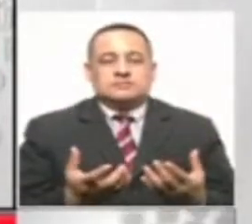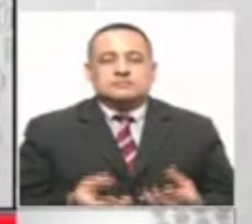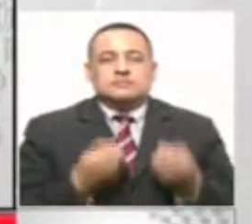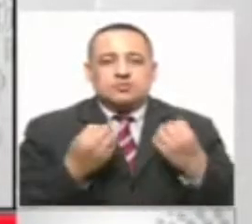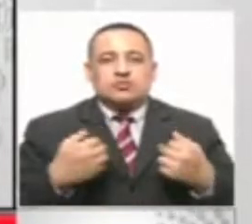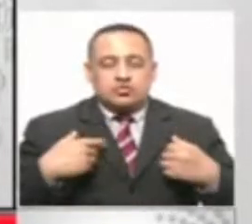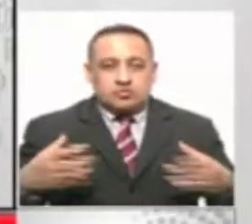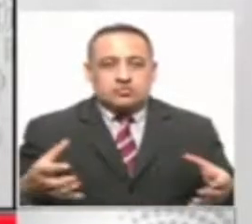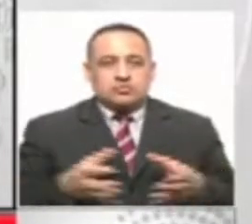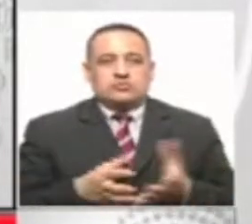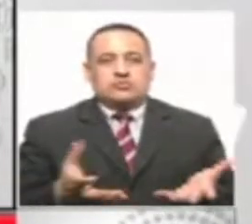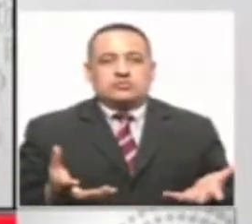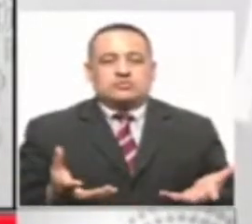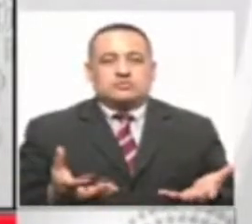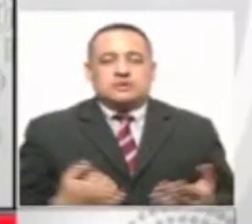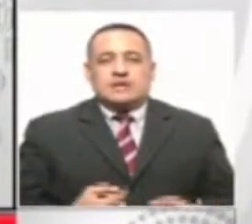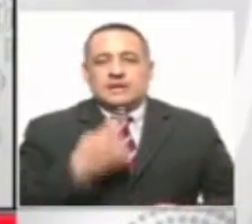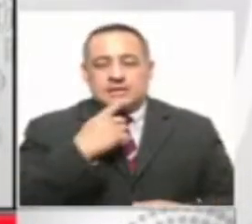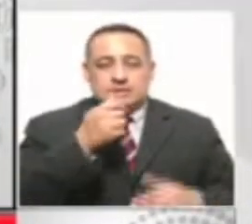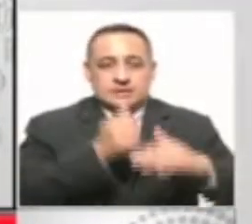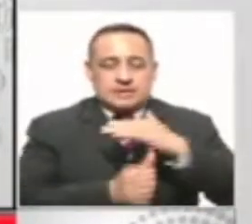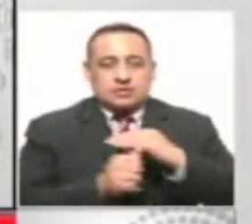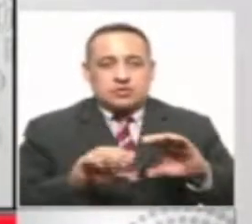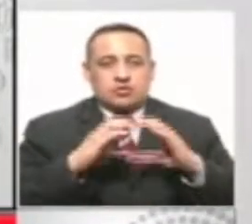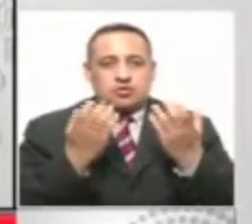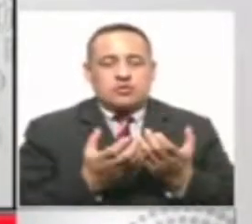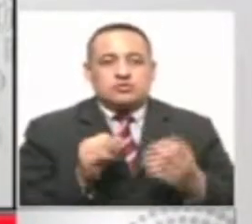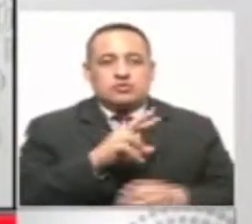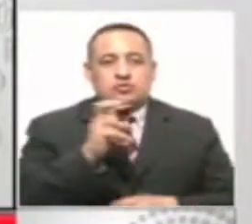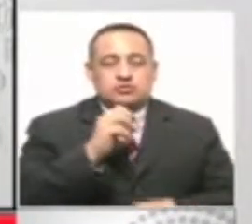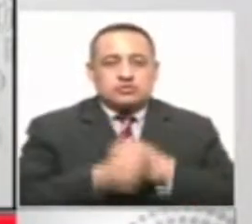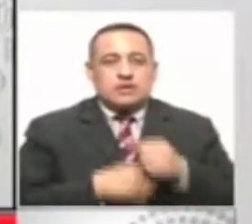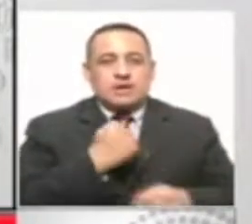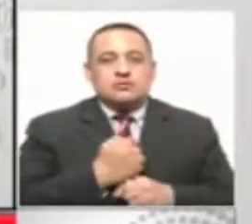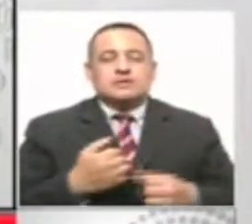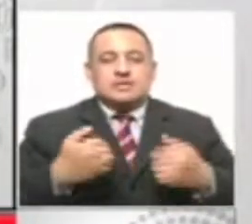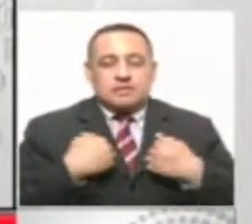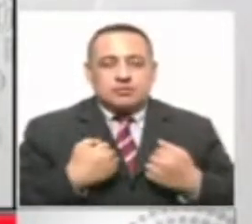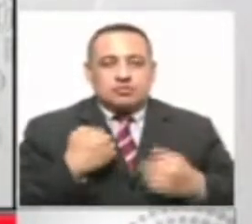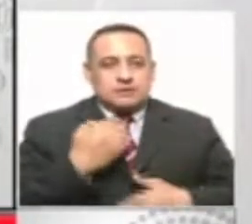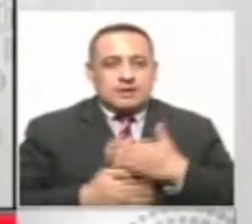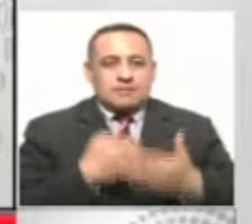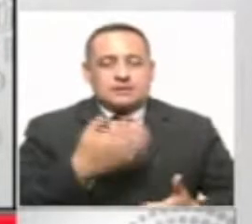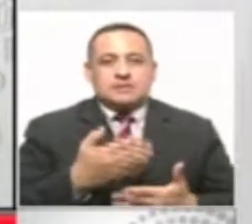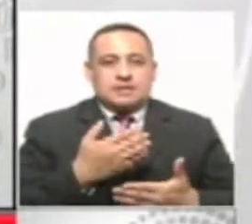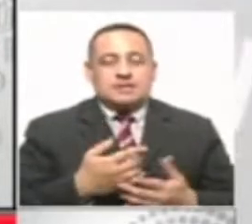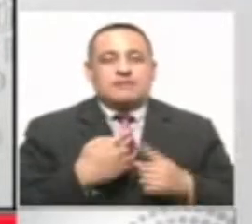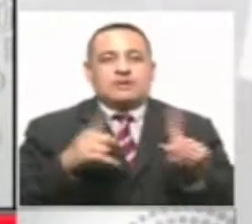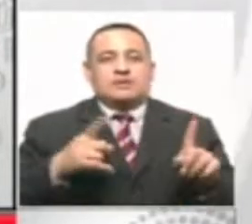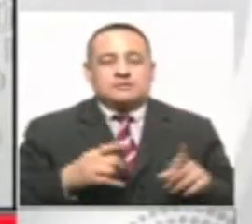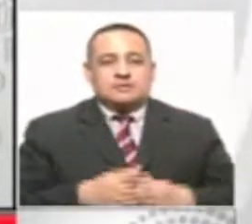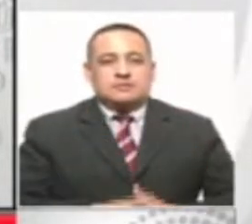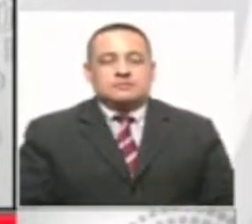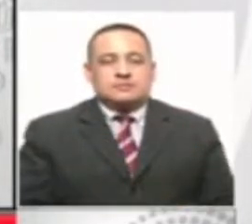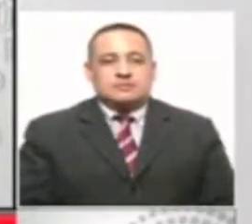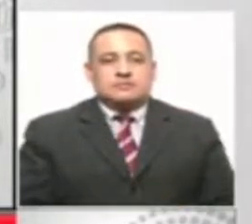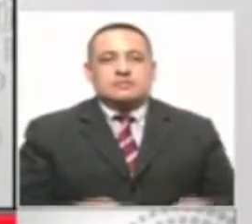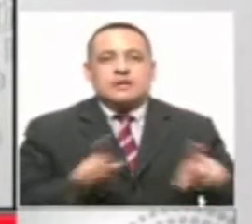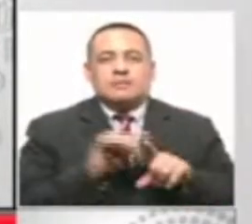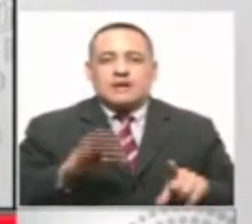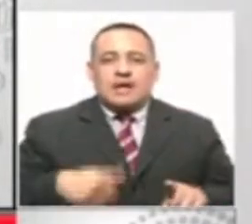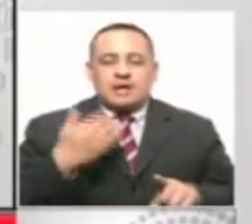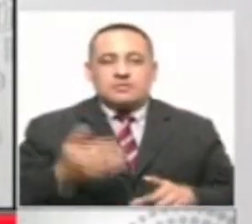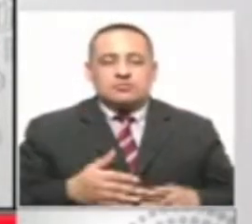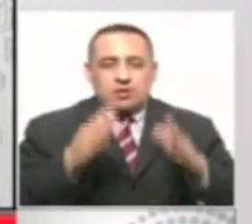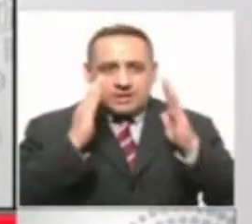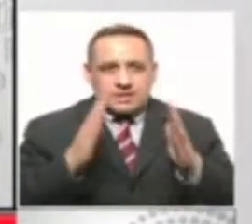ya que somos el Congreso del Bicentenario y tenemos que marcar la diferencia. Habiendo